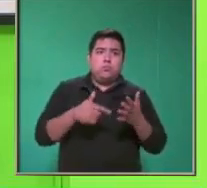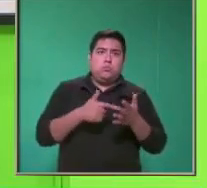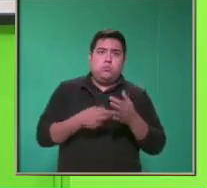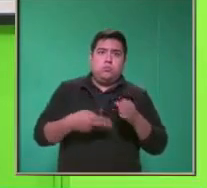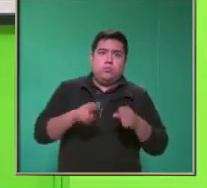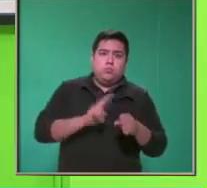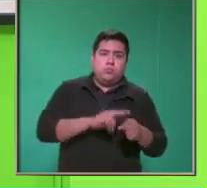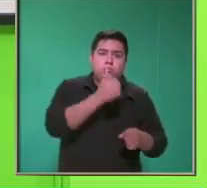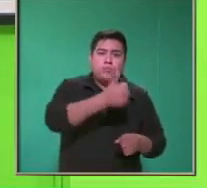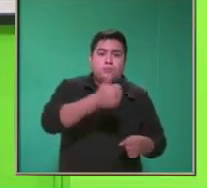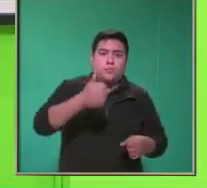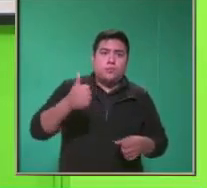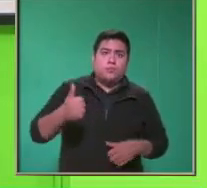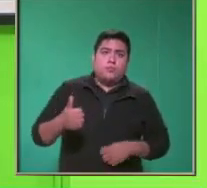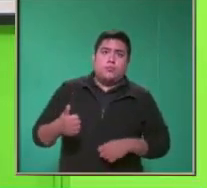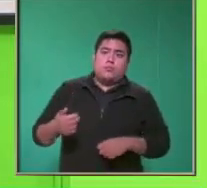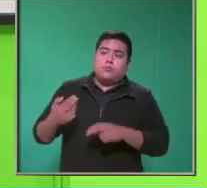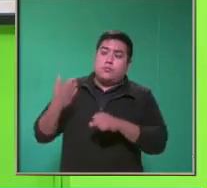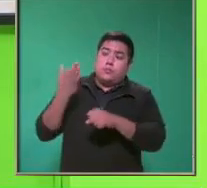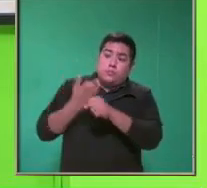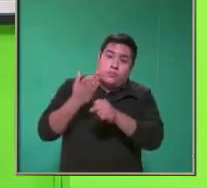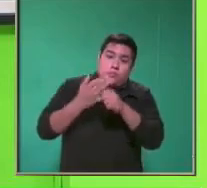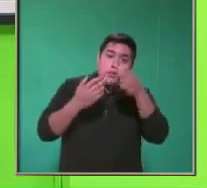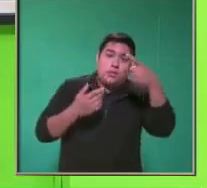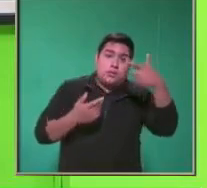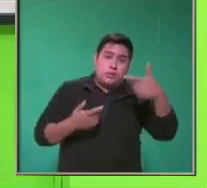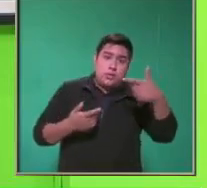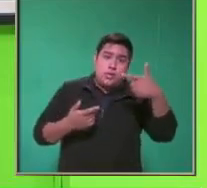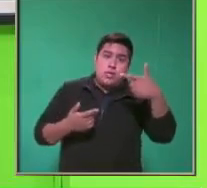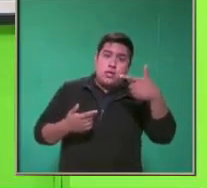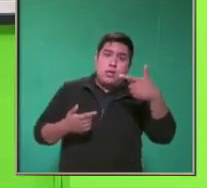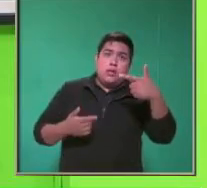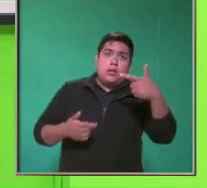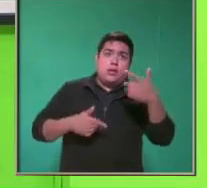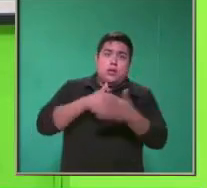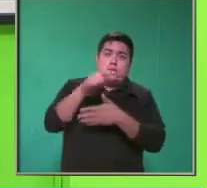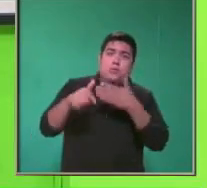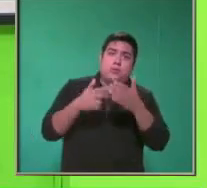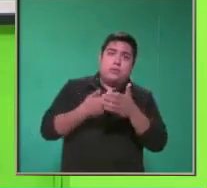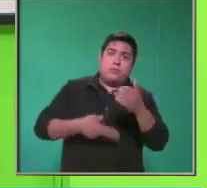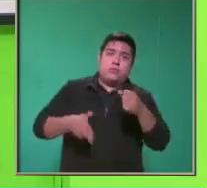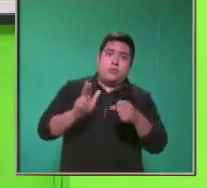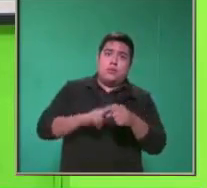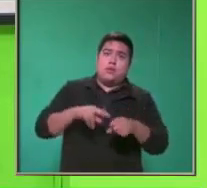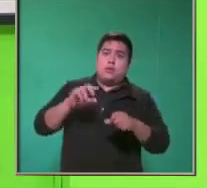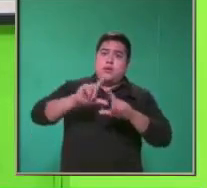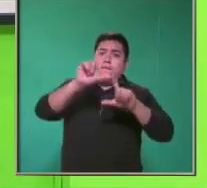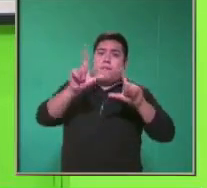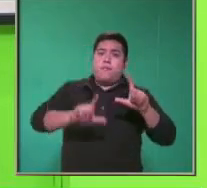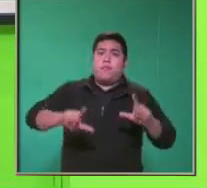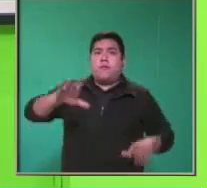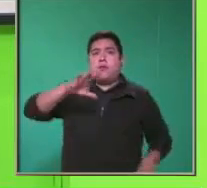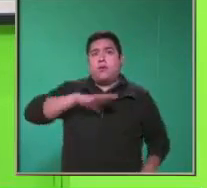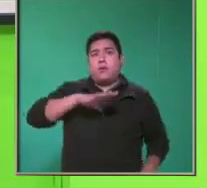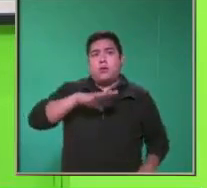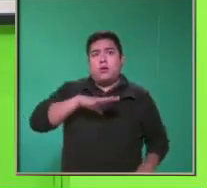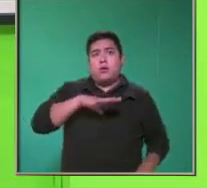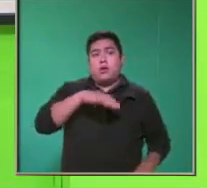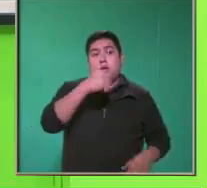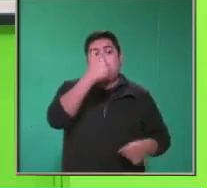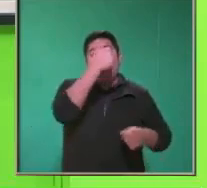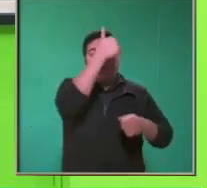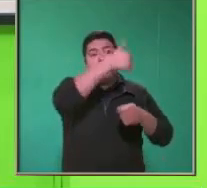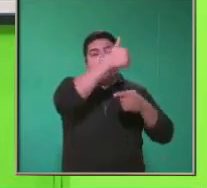visto hasta este momento las 7 regiones naturales que hay en México. Y estamos revisando cada una